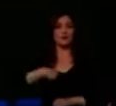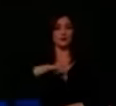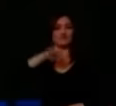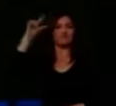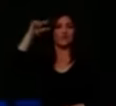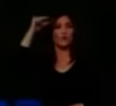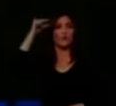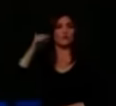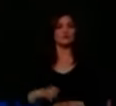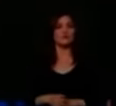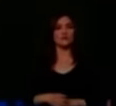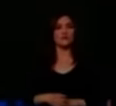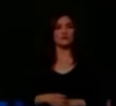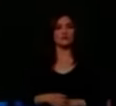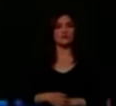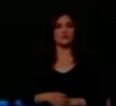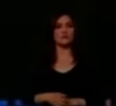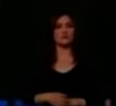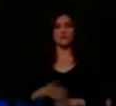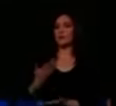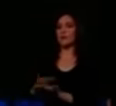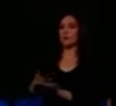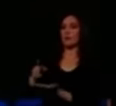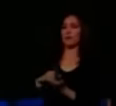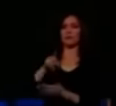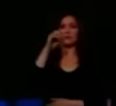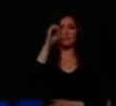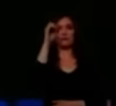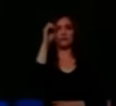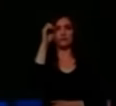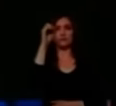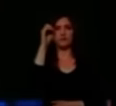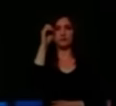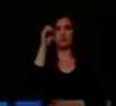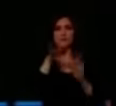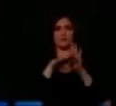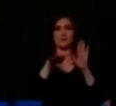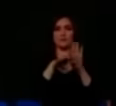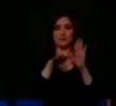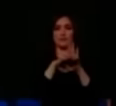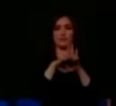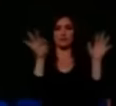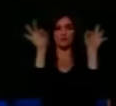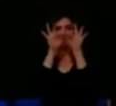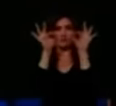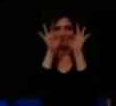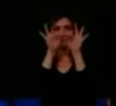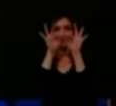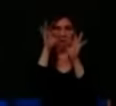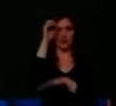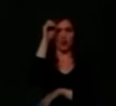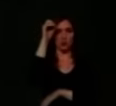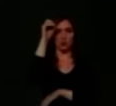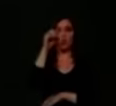gobierno les cobrará cero por consumo de la energía